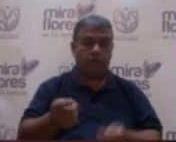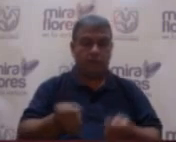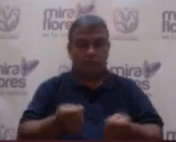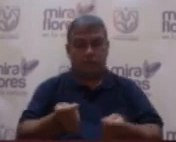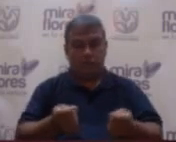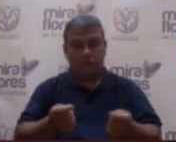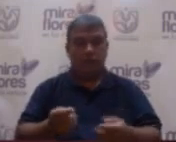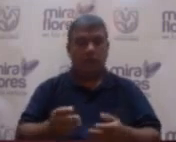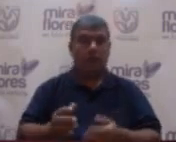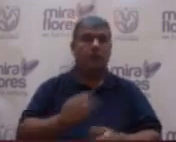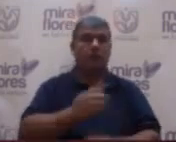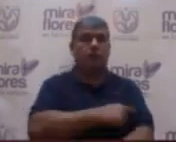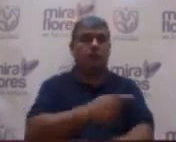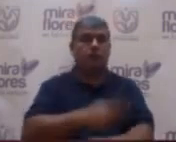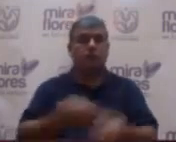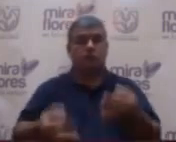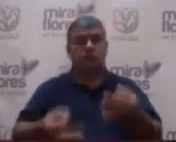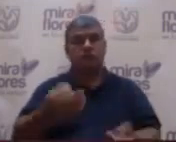de Justicia de Lima.